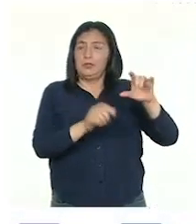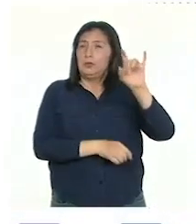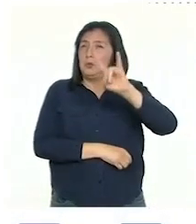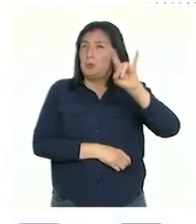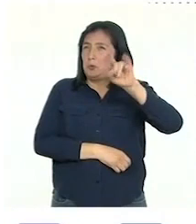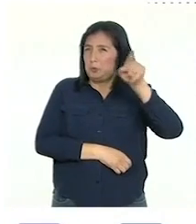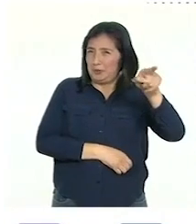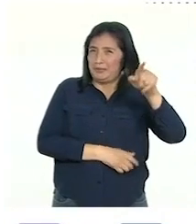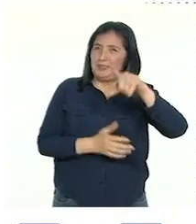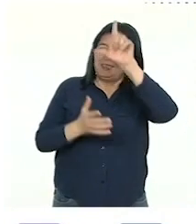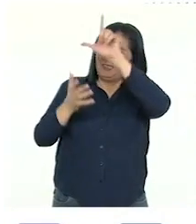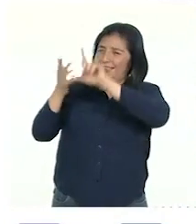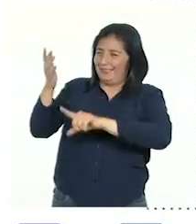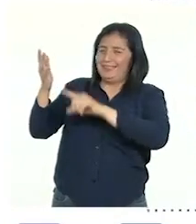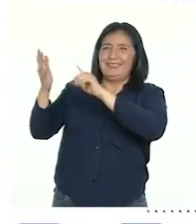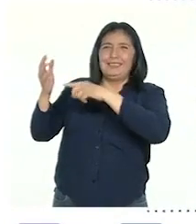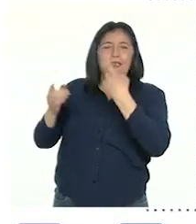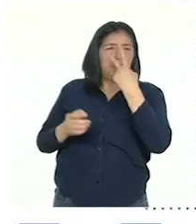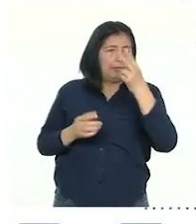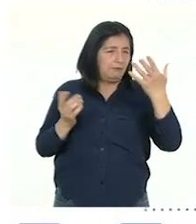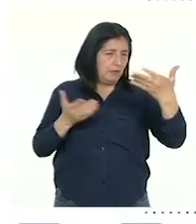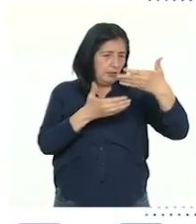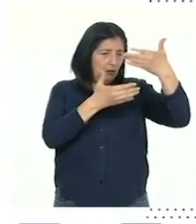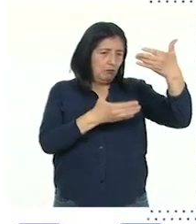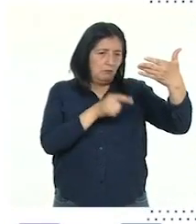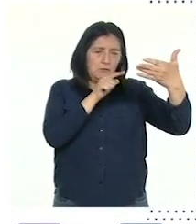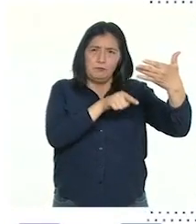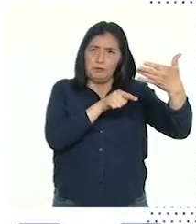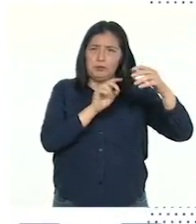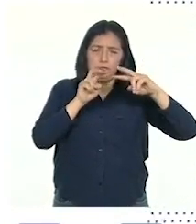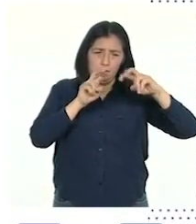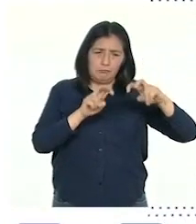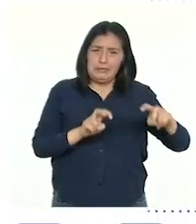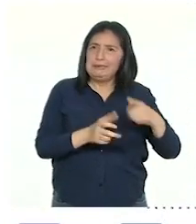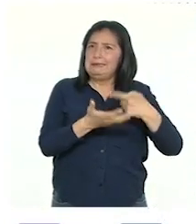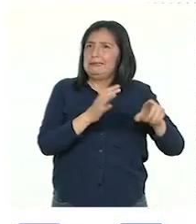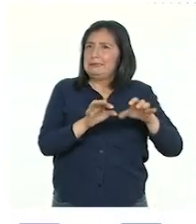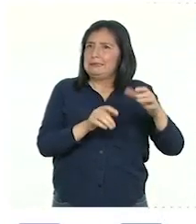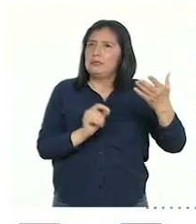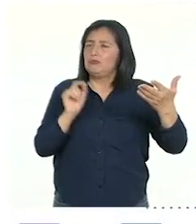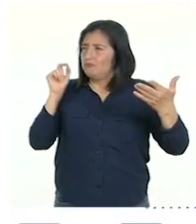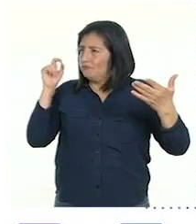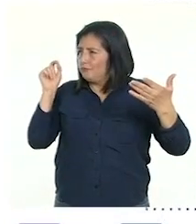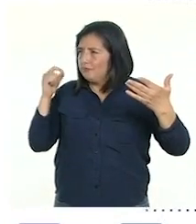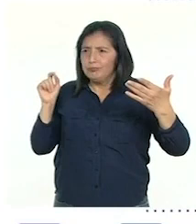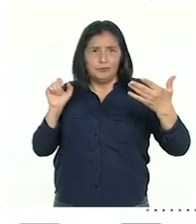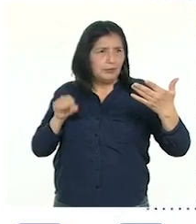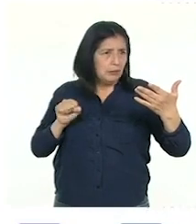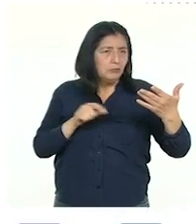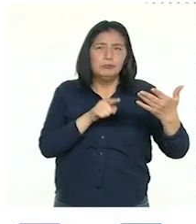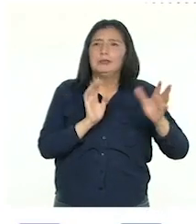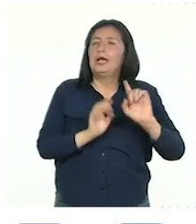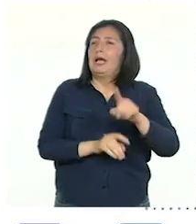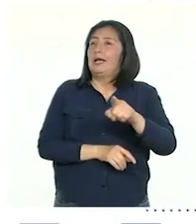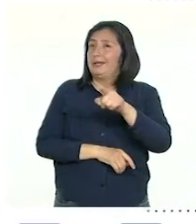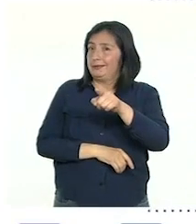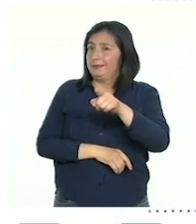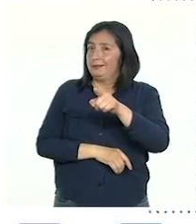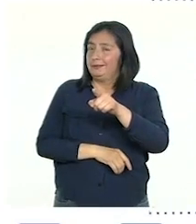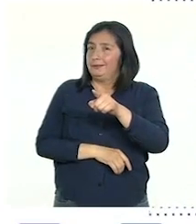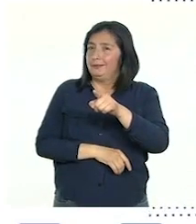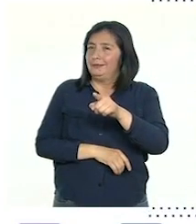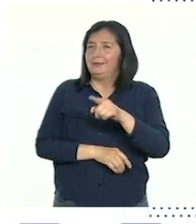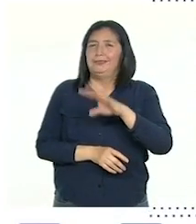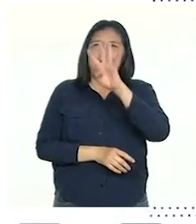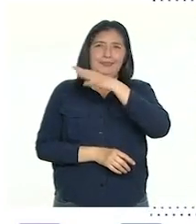usa esta pequeña lista para verificar si tu ficha y el proceso de investigación que seguiste va por buen camino. Esta es